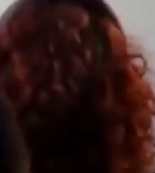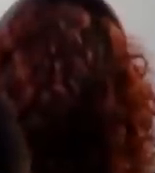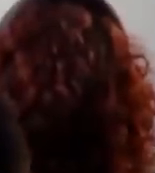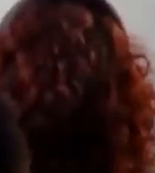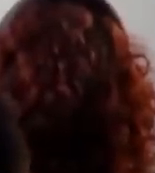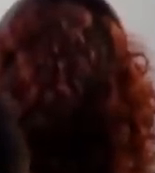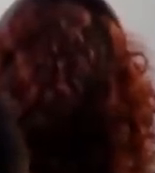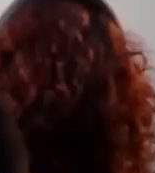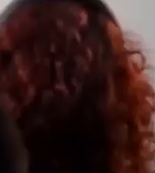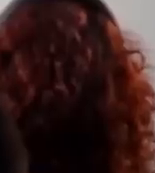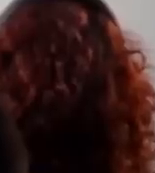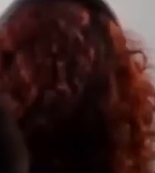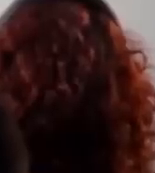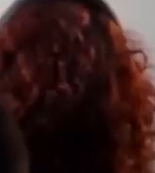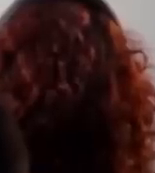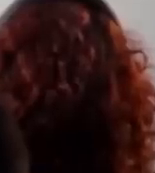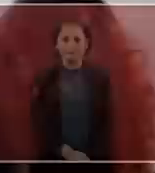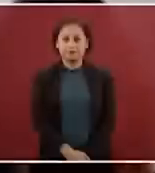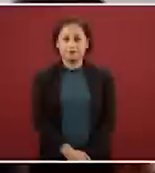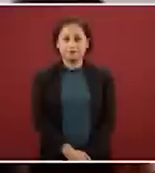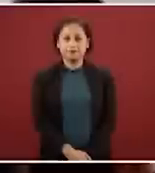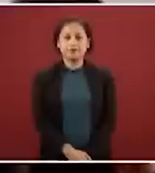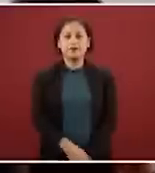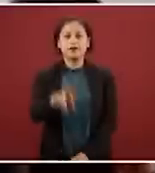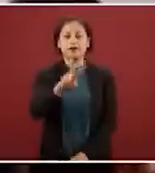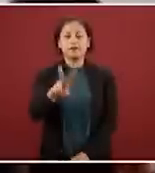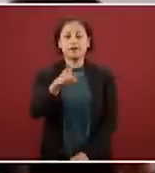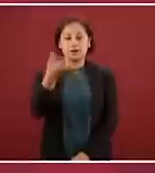la reunión de seguridad